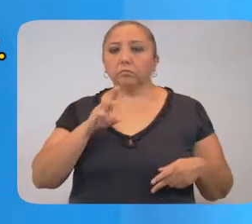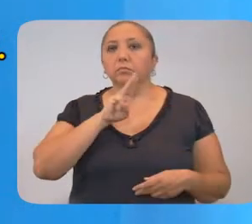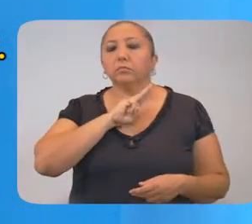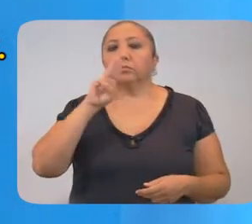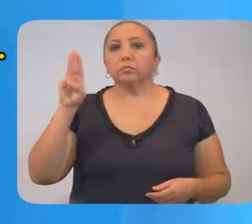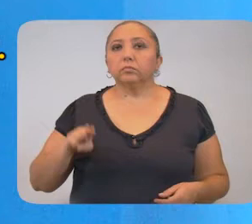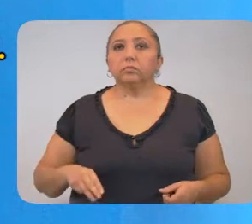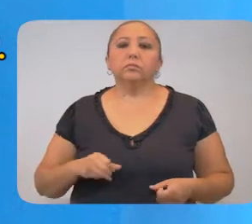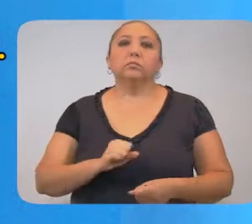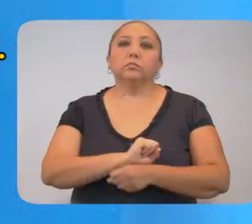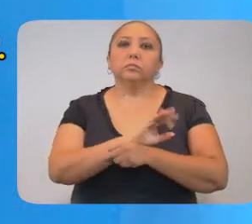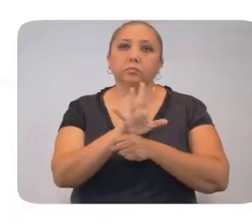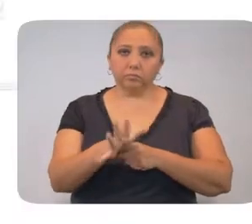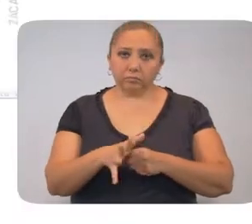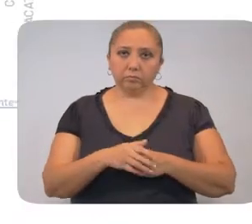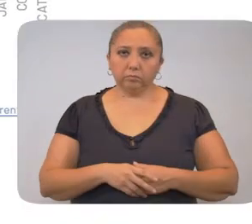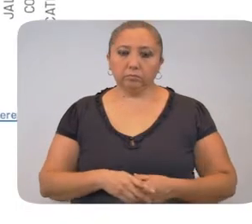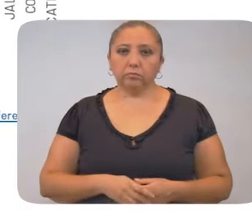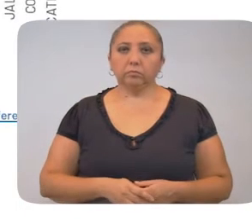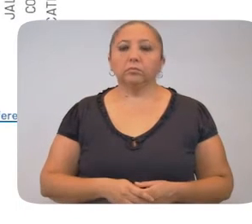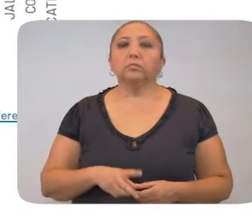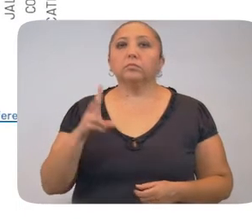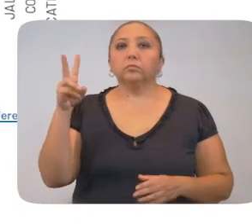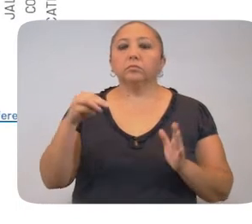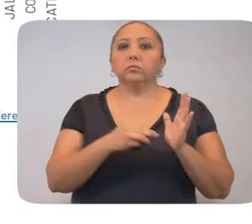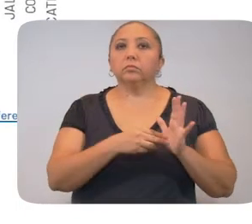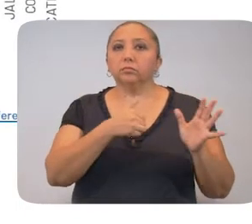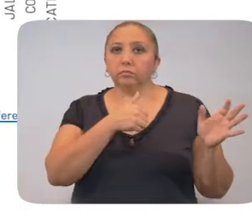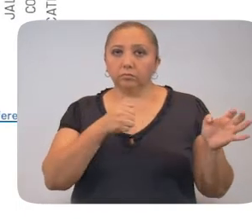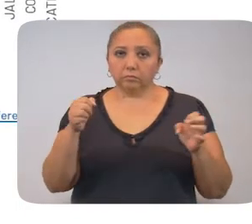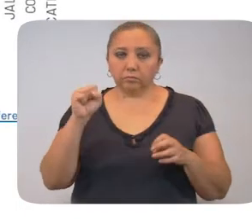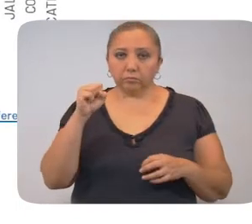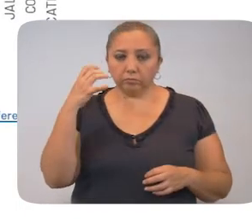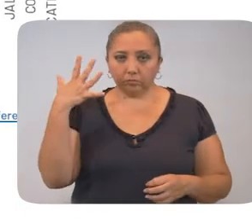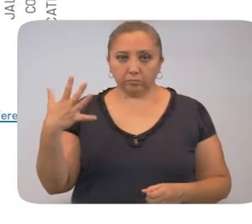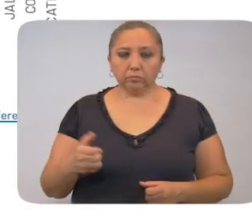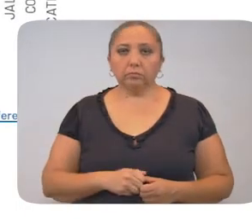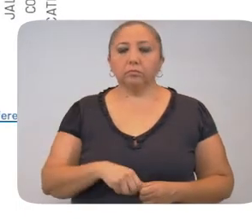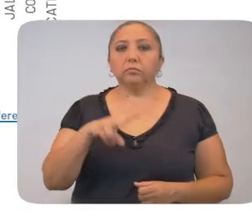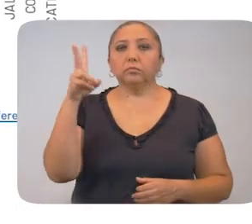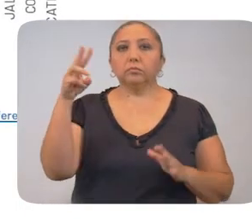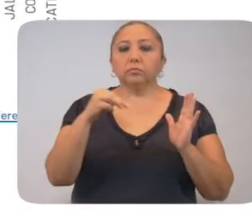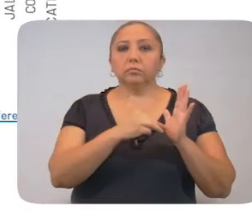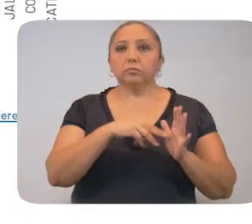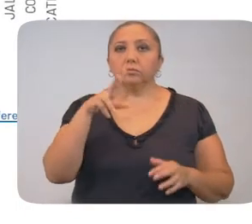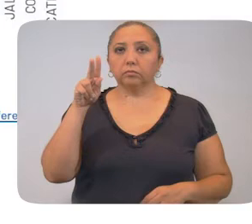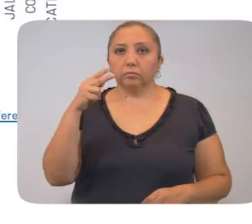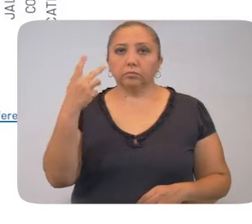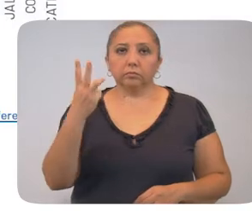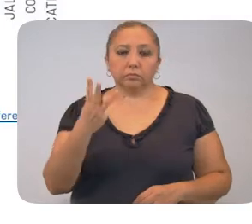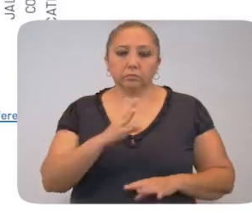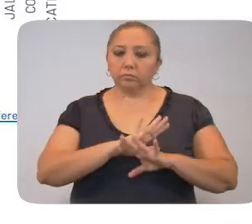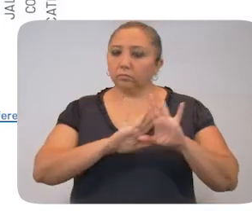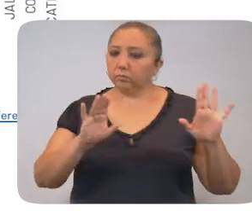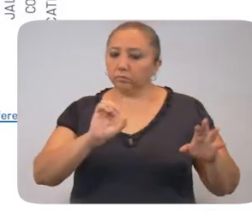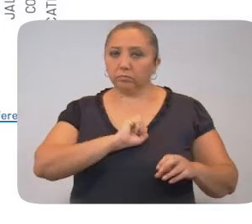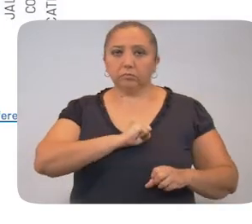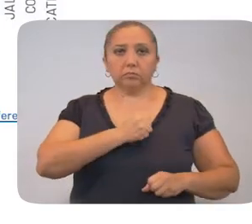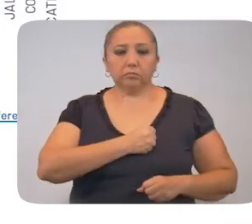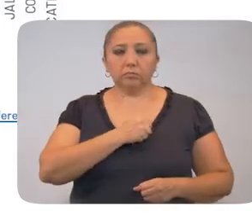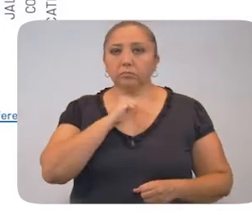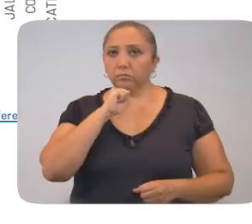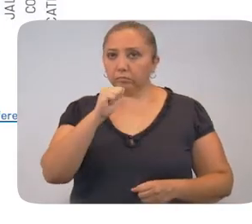fallecidas a causa del coronavirus. De los 2.665 casos confirmados, 2.083 ya se recuperaron.